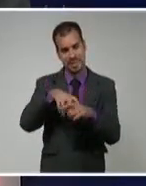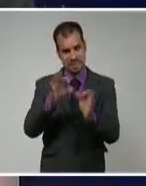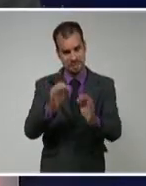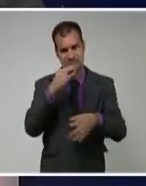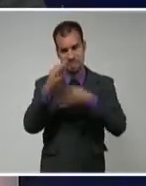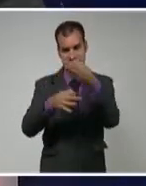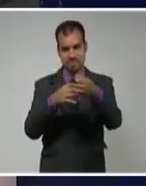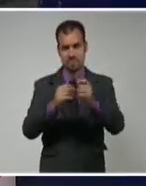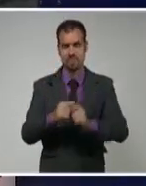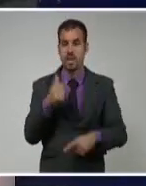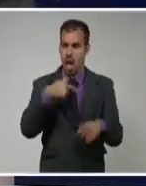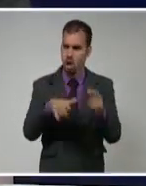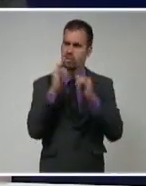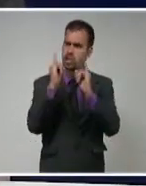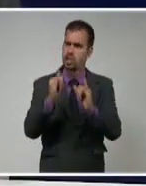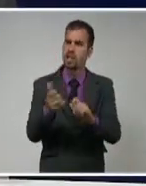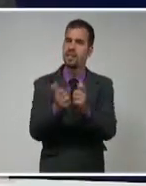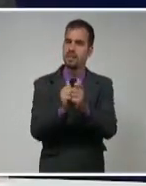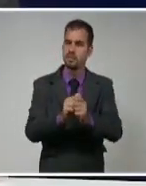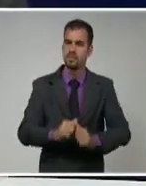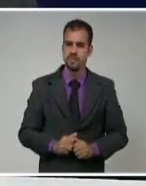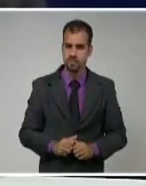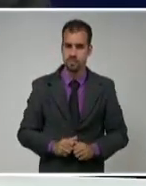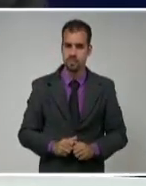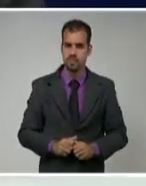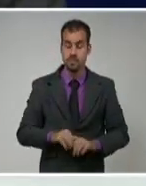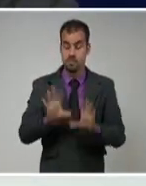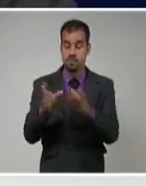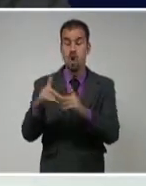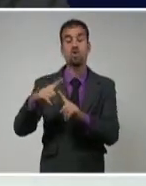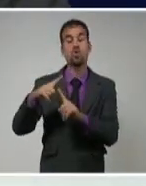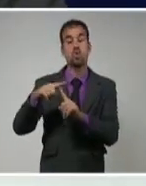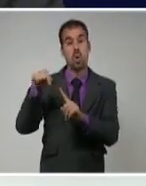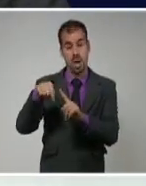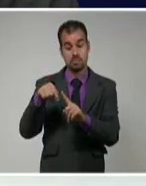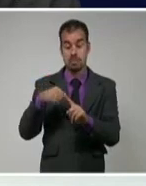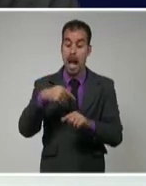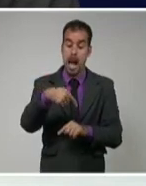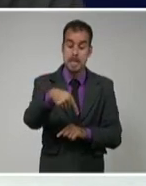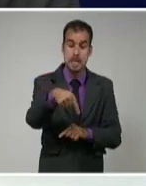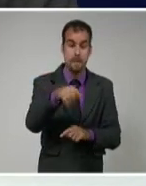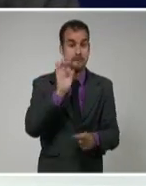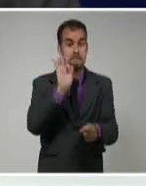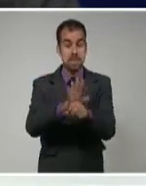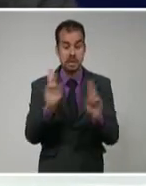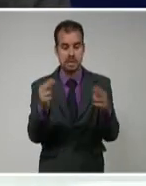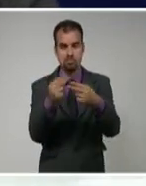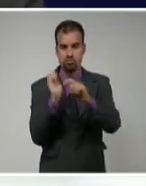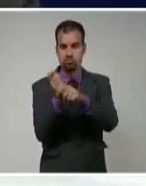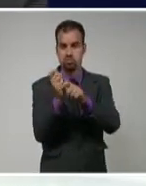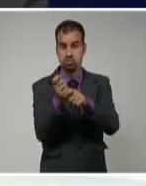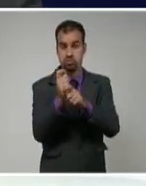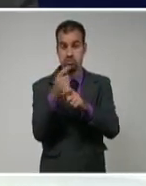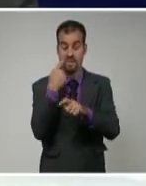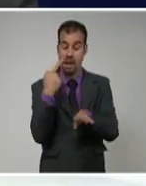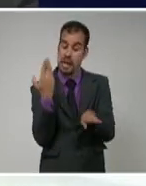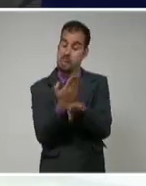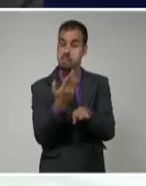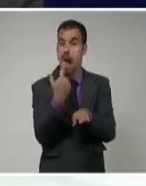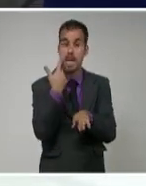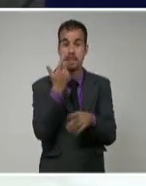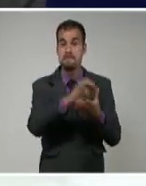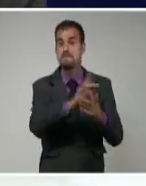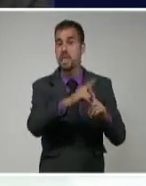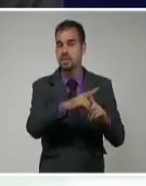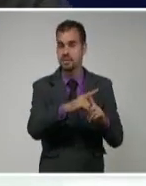Bueno, vamos con los deportes. El equipo de Las Tunas buscará en solo minutos mantenerse con vida y forzar un séptimo partido ante el actual campeón Matanzas en las